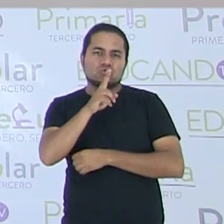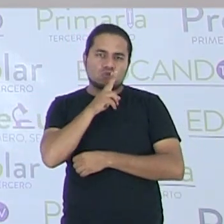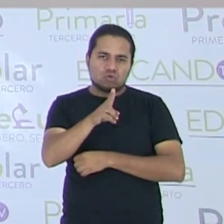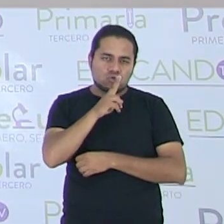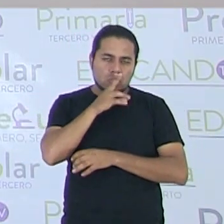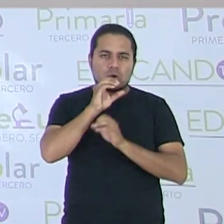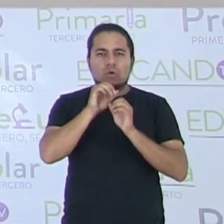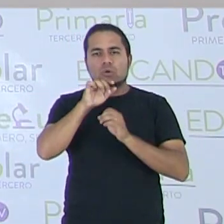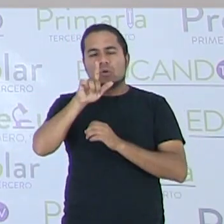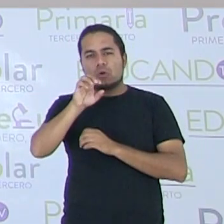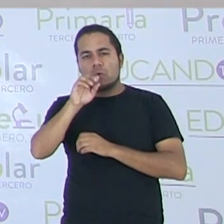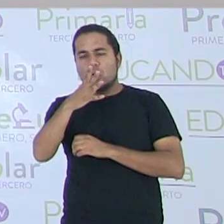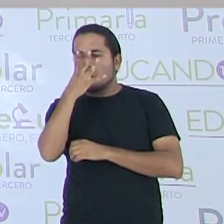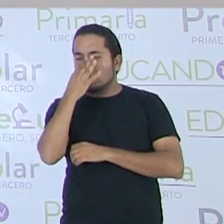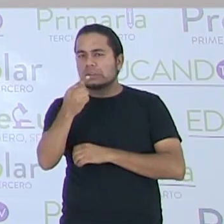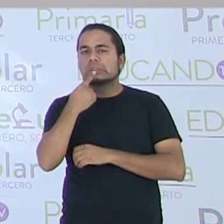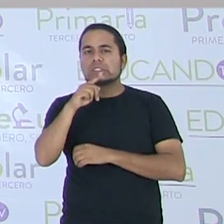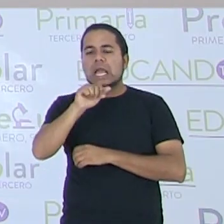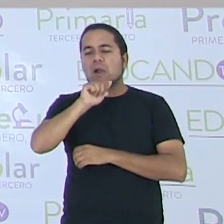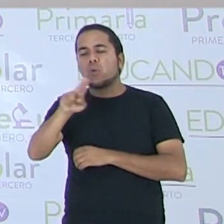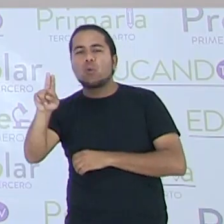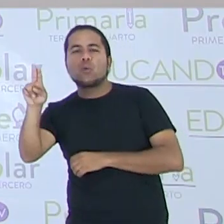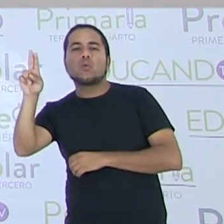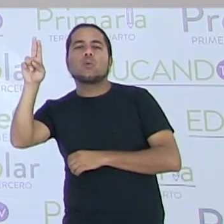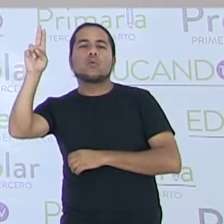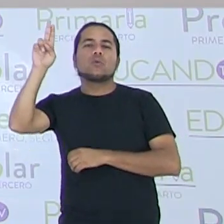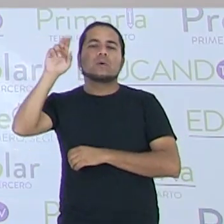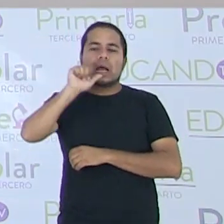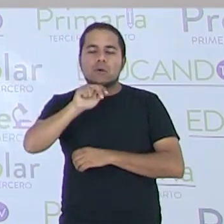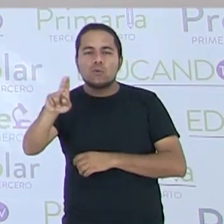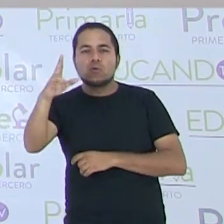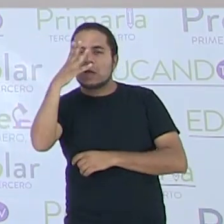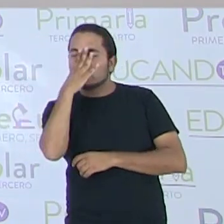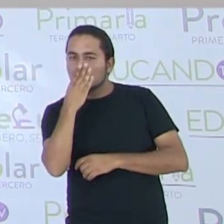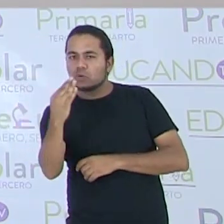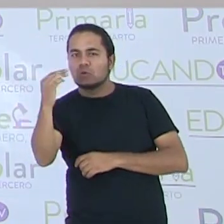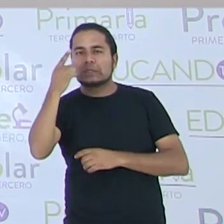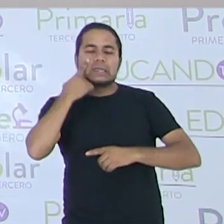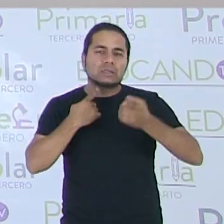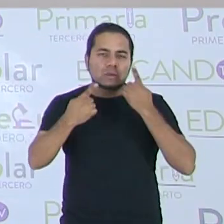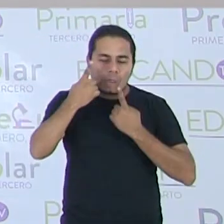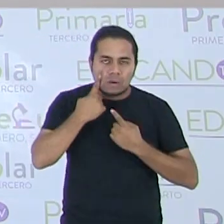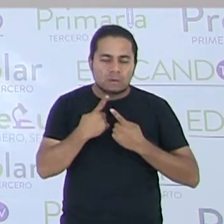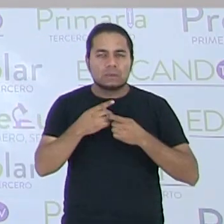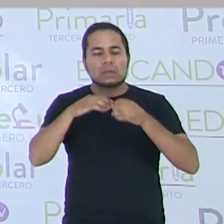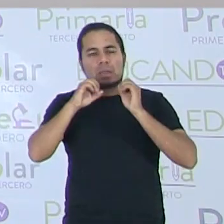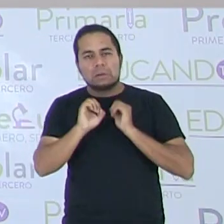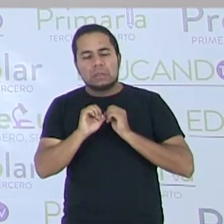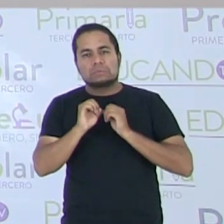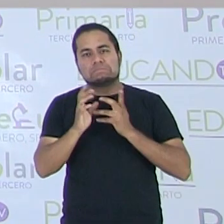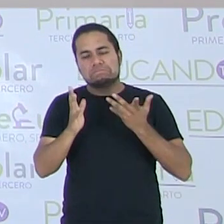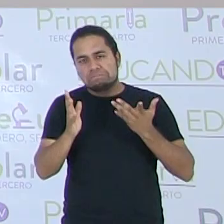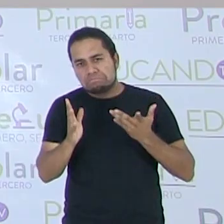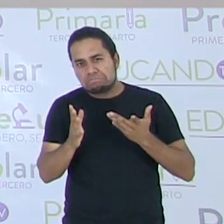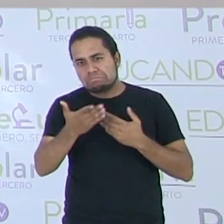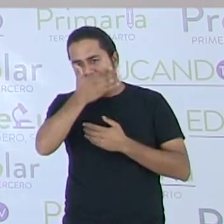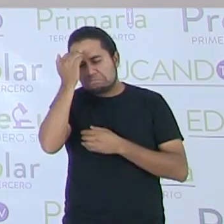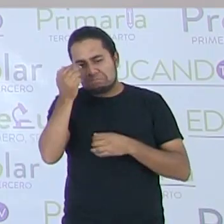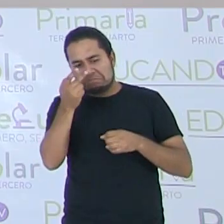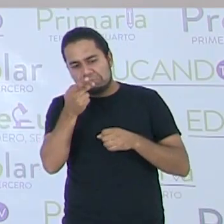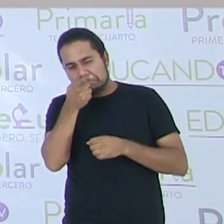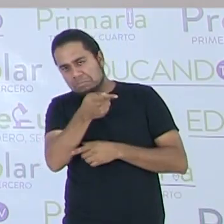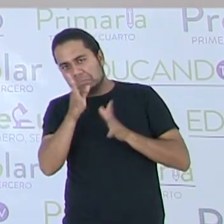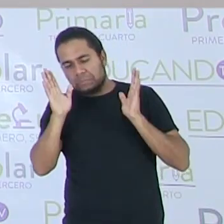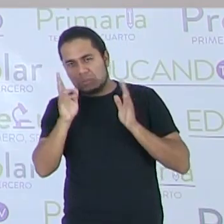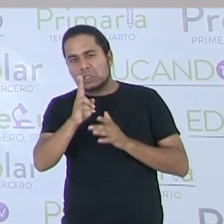lobo, puede ser que diga, ¡au! El coyote llora, o el coyote, no sé qué puede decir, el